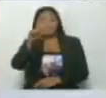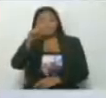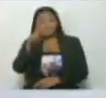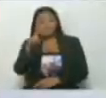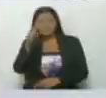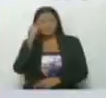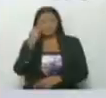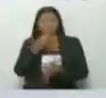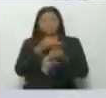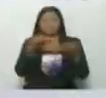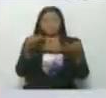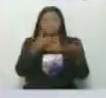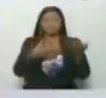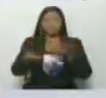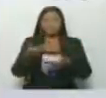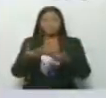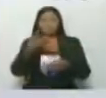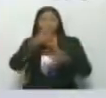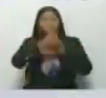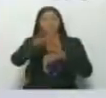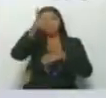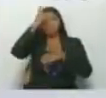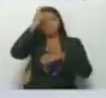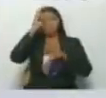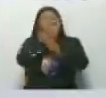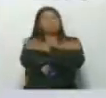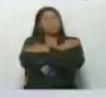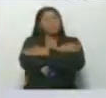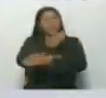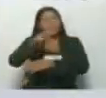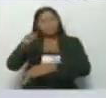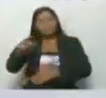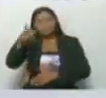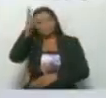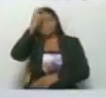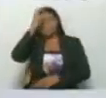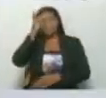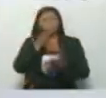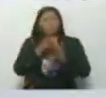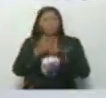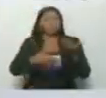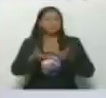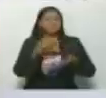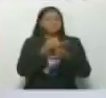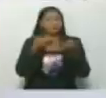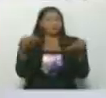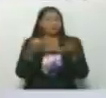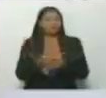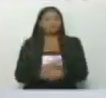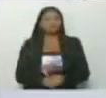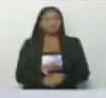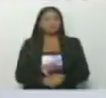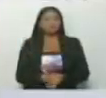con la gente que siempre se destaca por los servicios de alta calidad